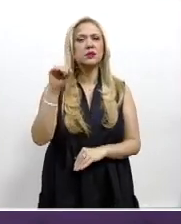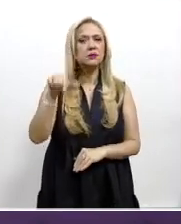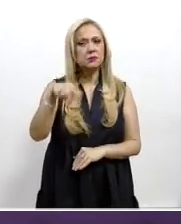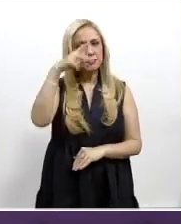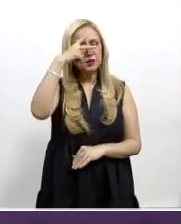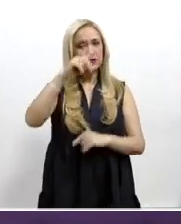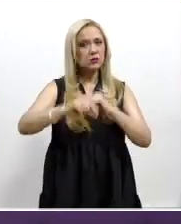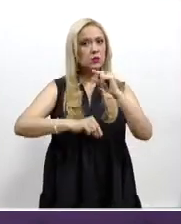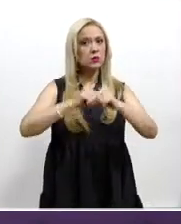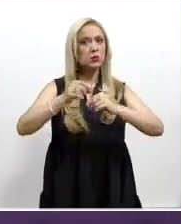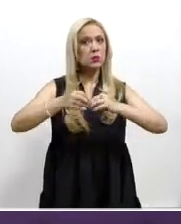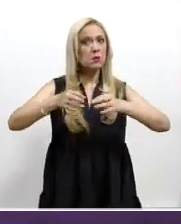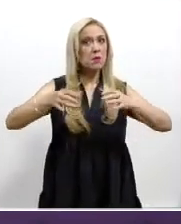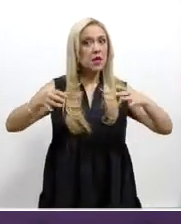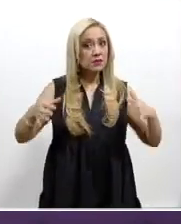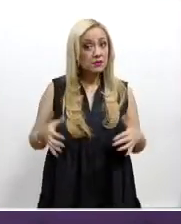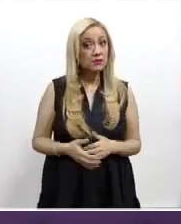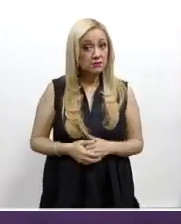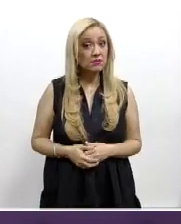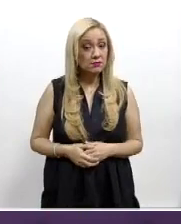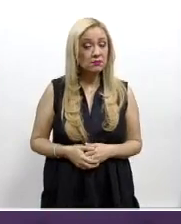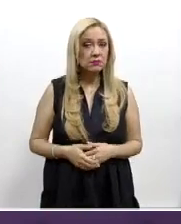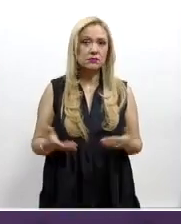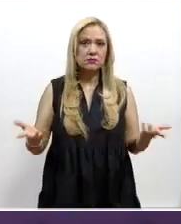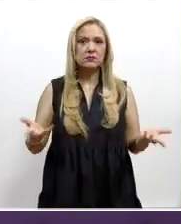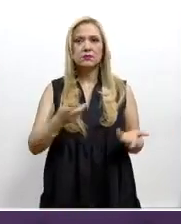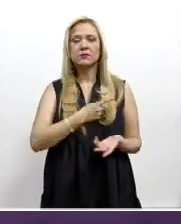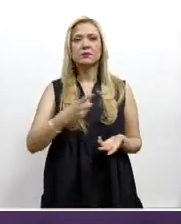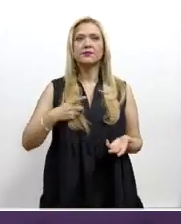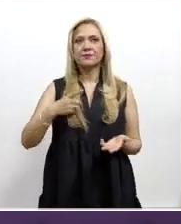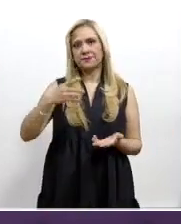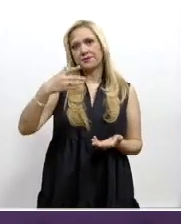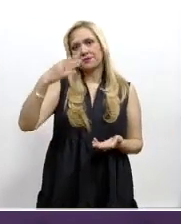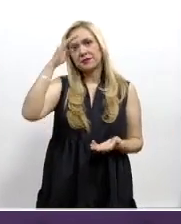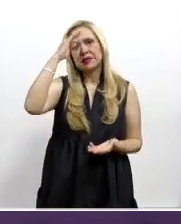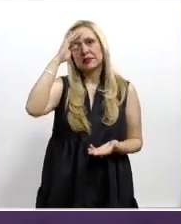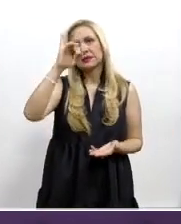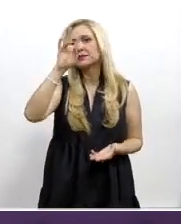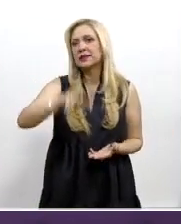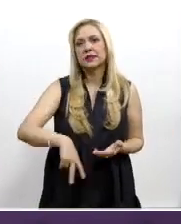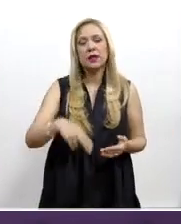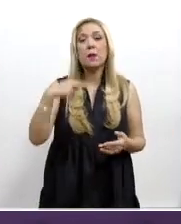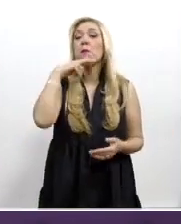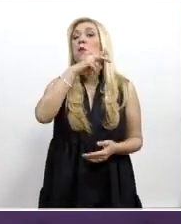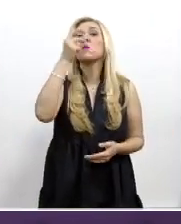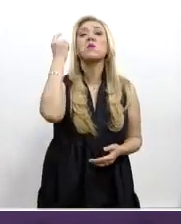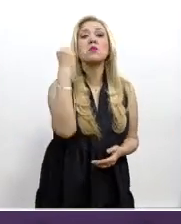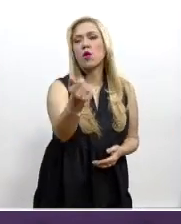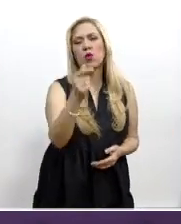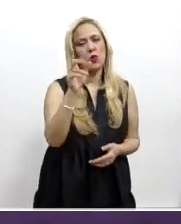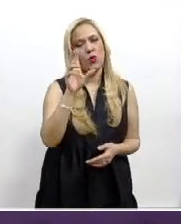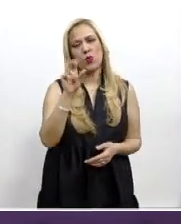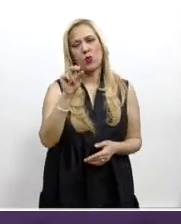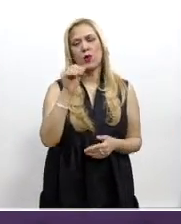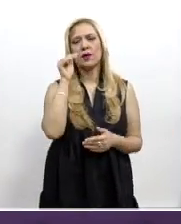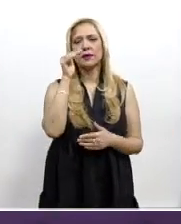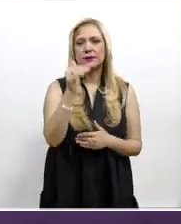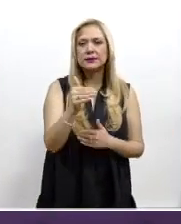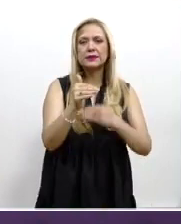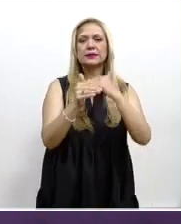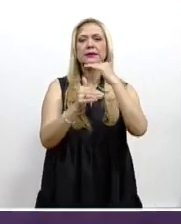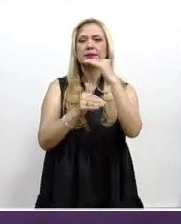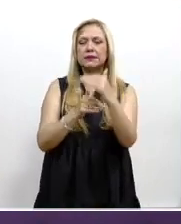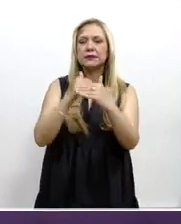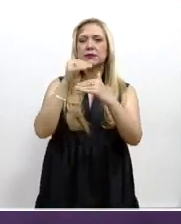Entonces, se tiene que tener claro que es un proceso que surge a partir de las demandas de